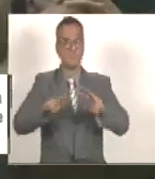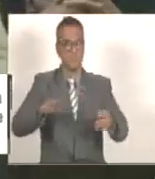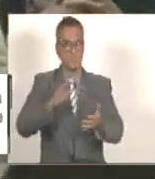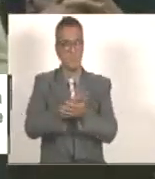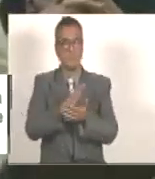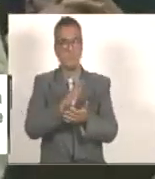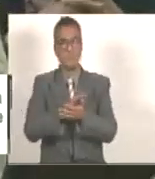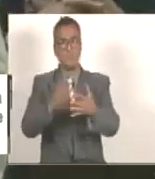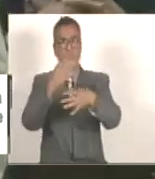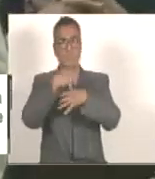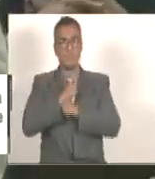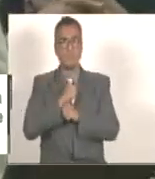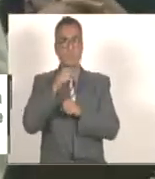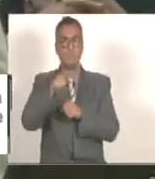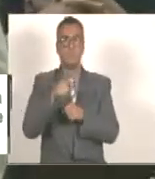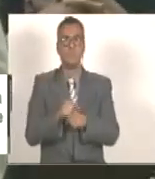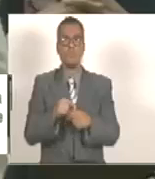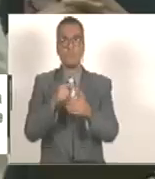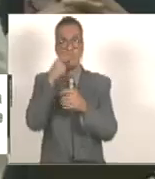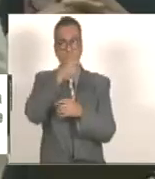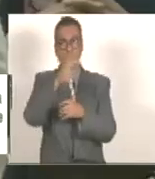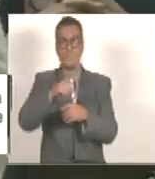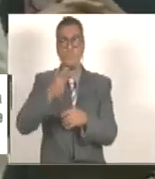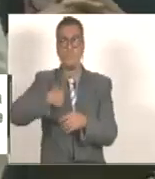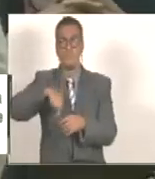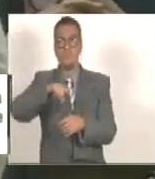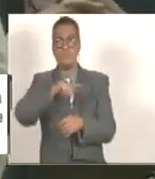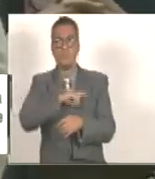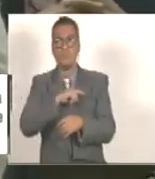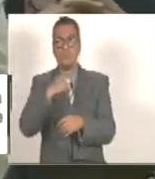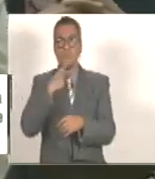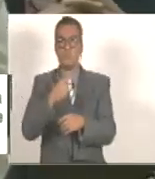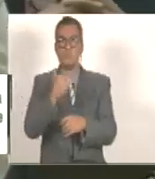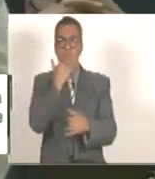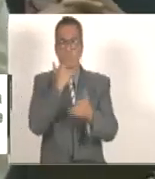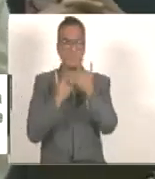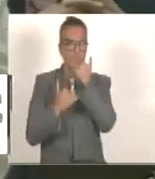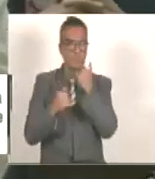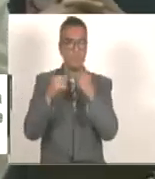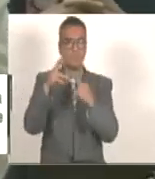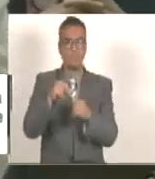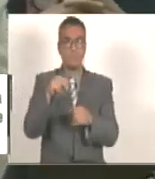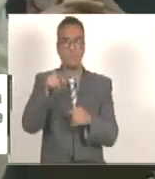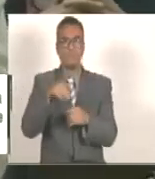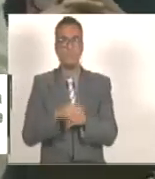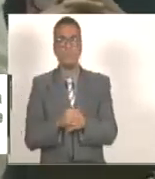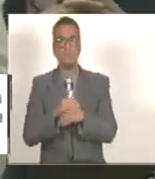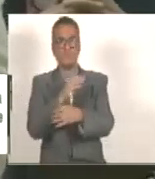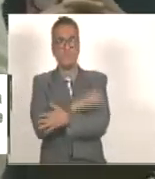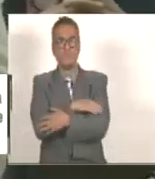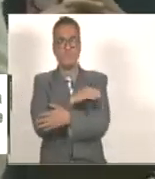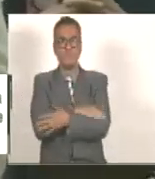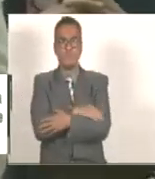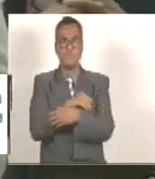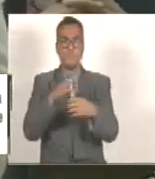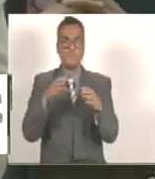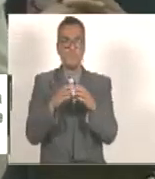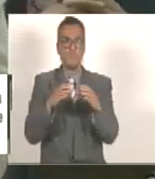y confianza, estimado pueblo. Nosotros y nosotras no les hemos fallado y no le vamos a fallar. Los diputados y las diputadas,